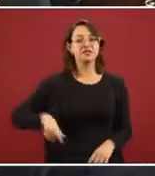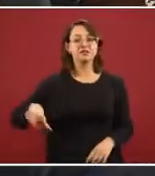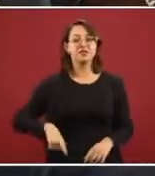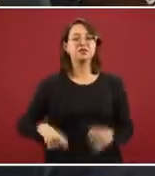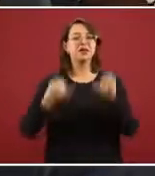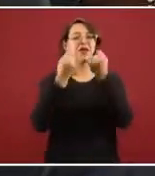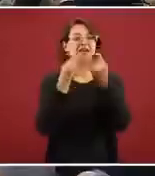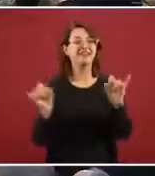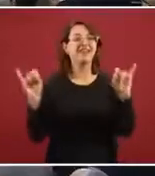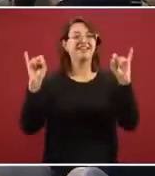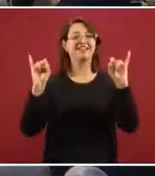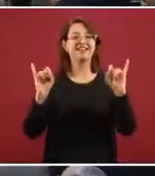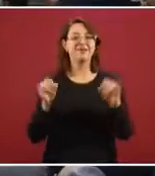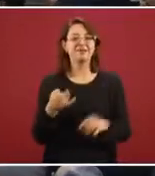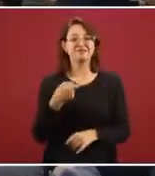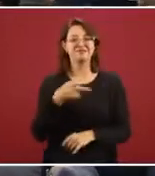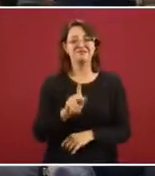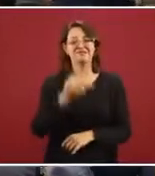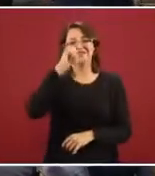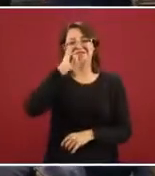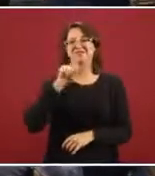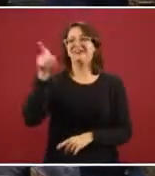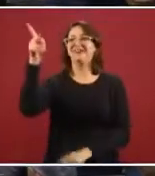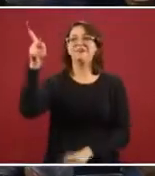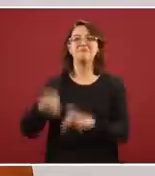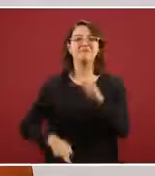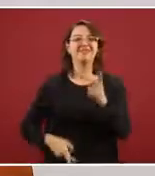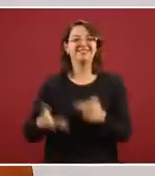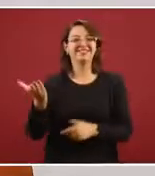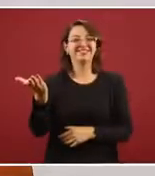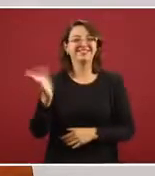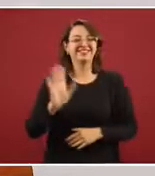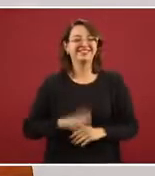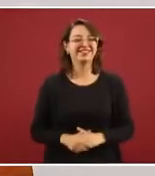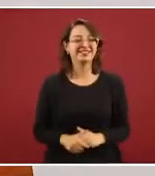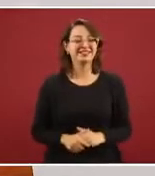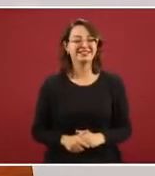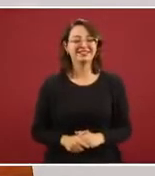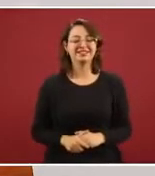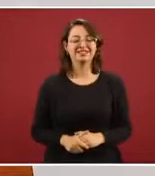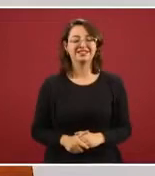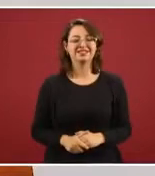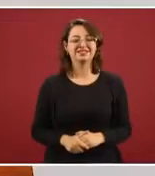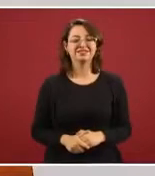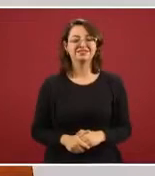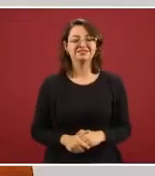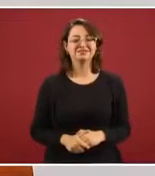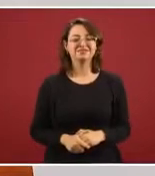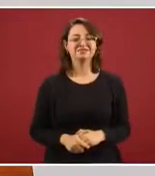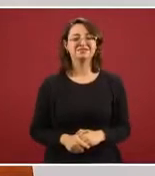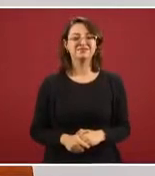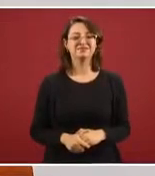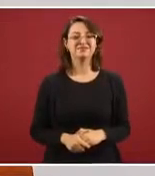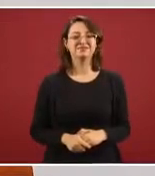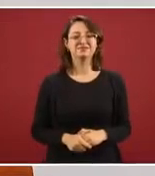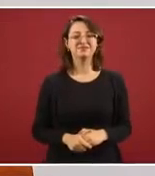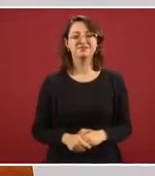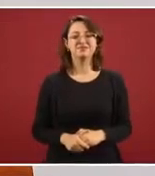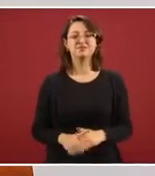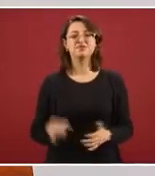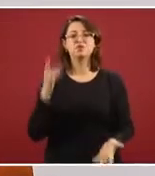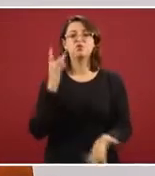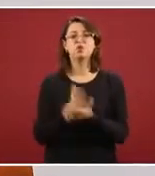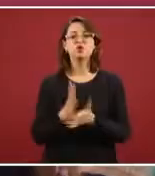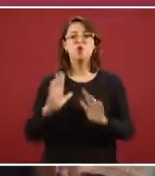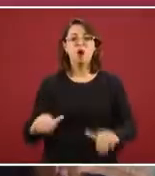estando en obra negra este arreglaron la